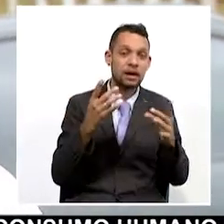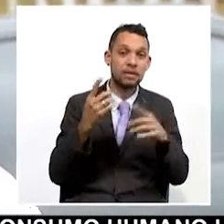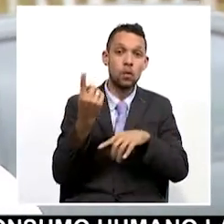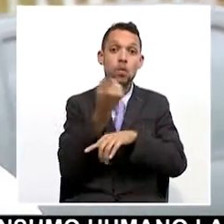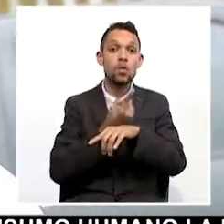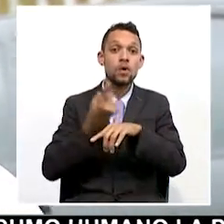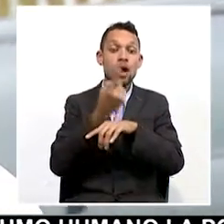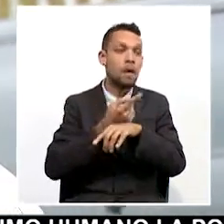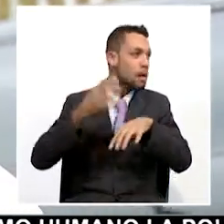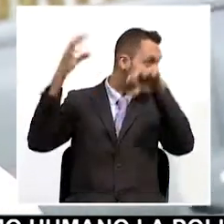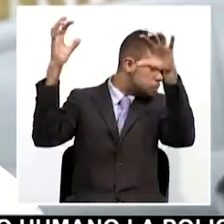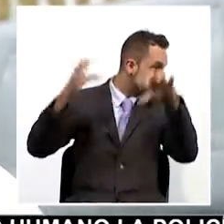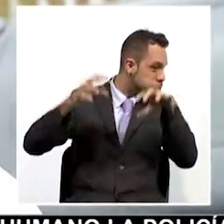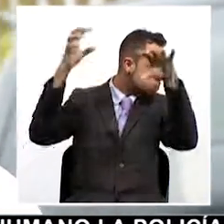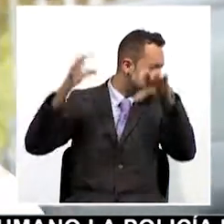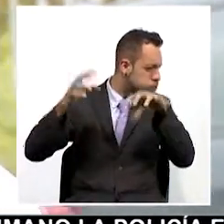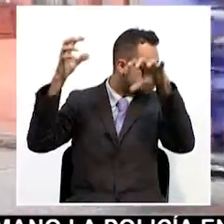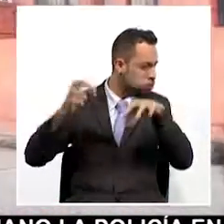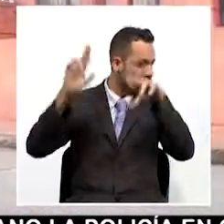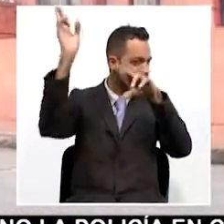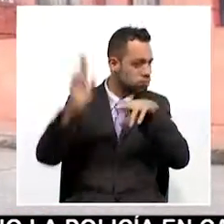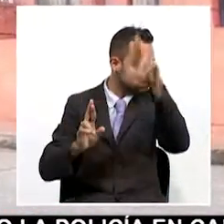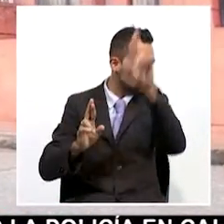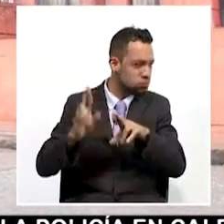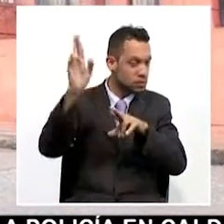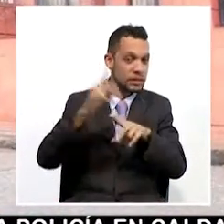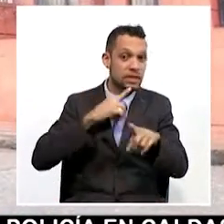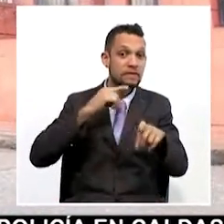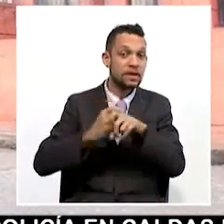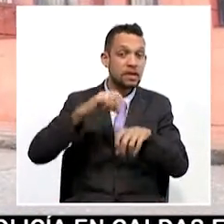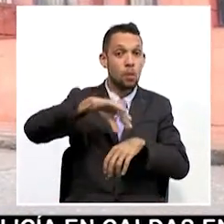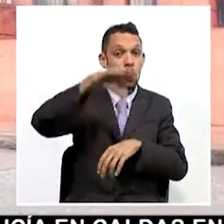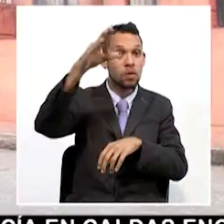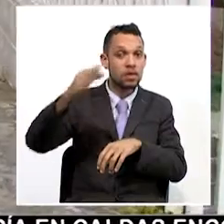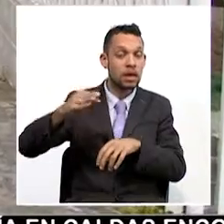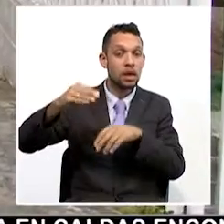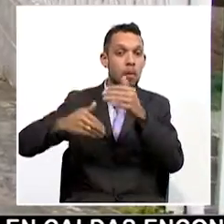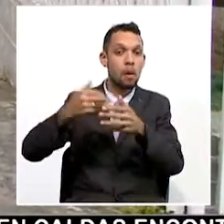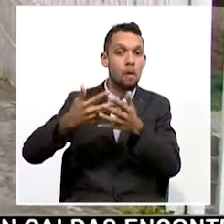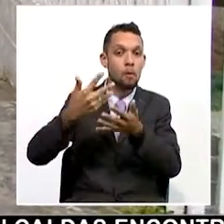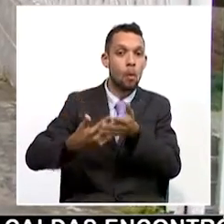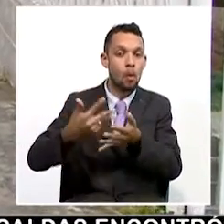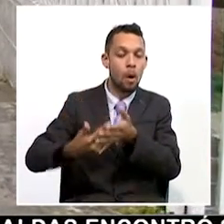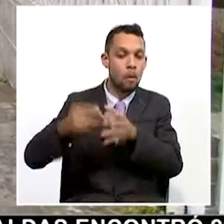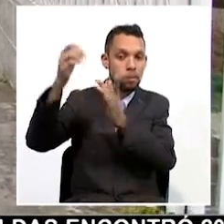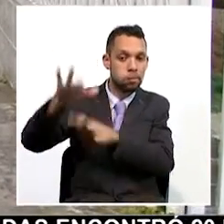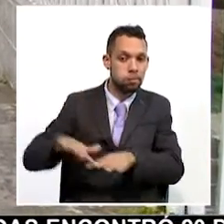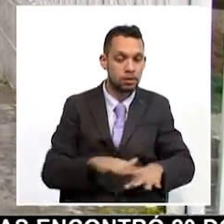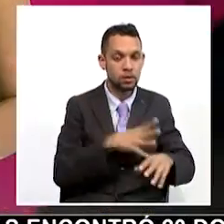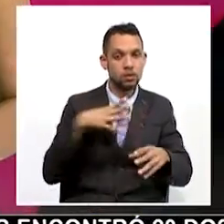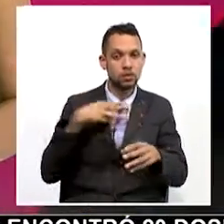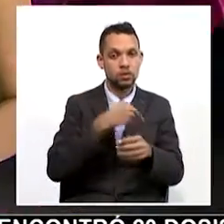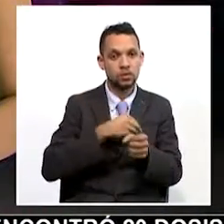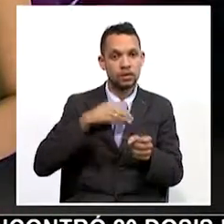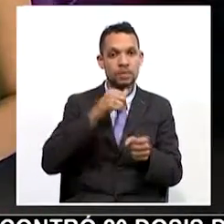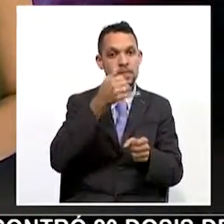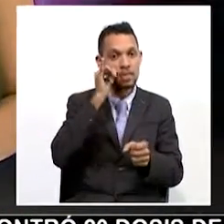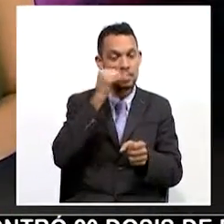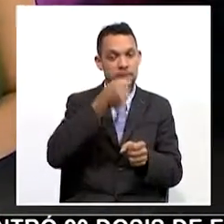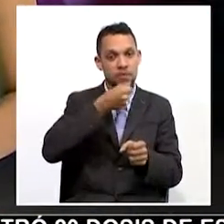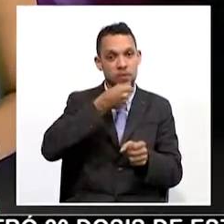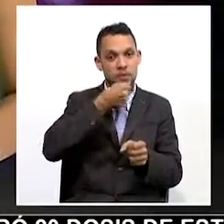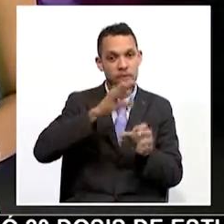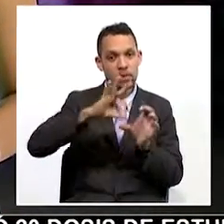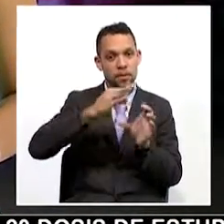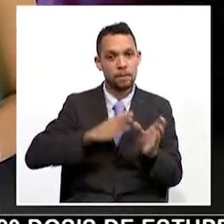agua seguido es mucha la que se chupa ese morro. Telecafé Noticias en Manizales continúa recorriendo los barrios de la ciudad.